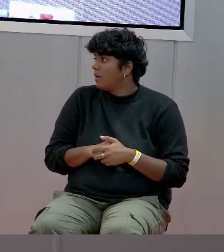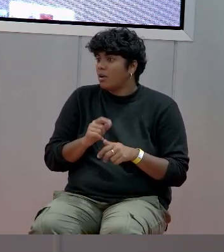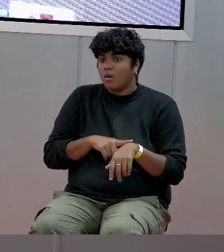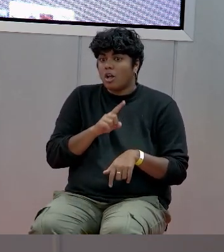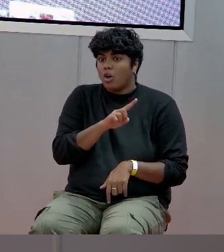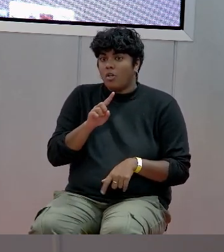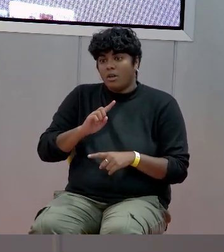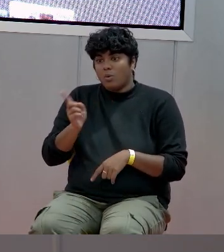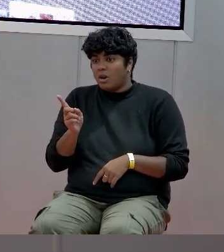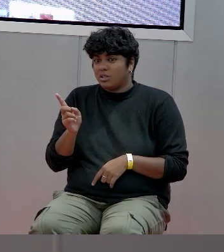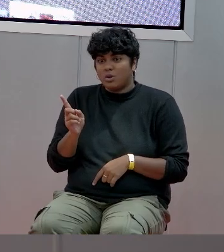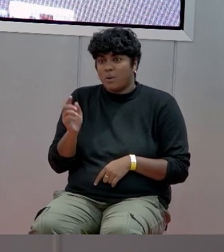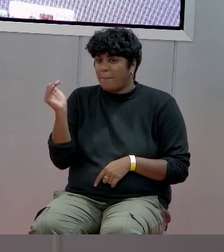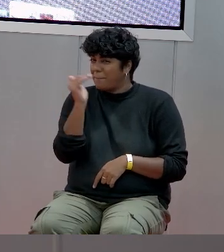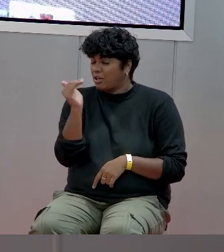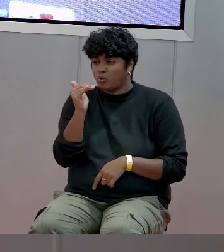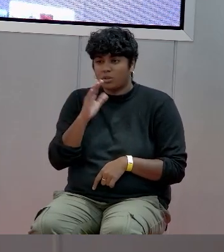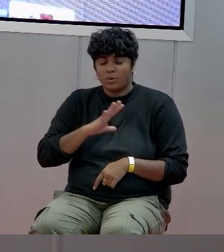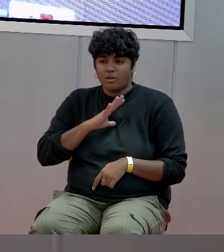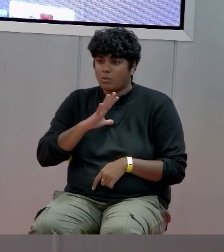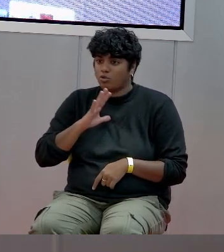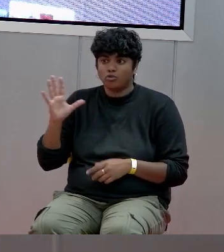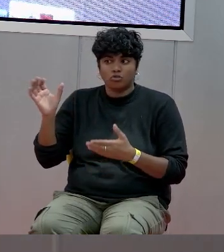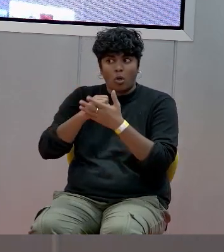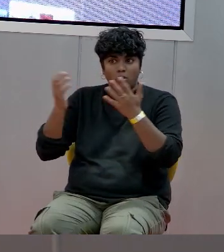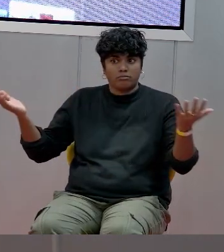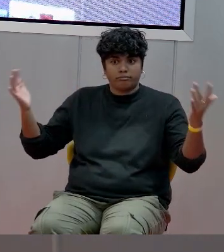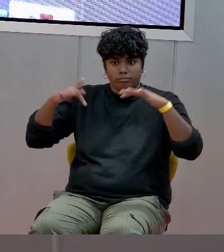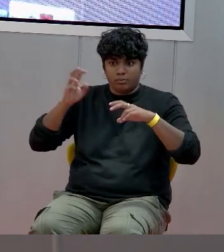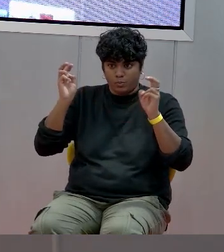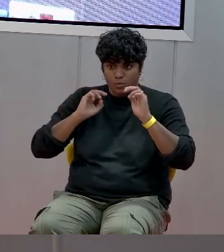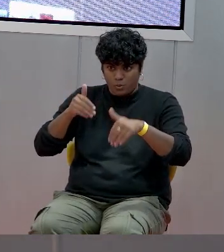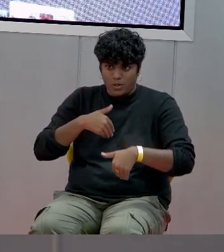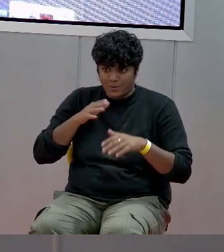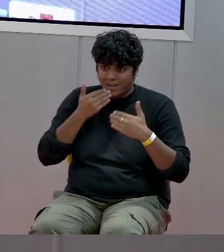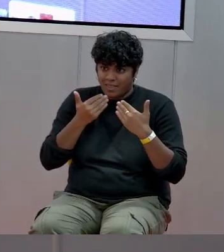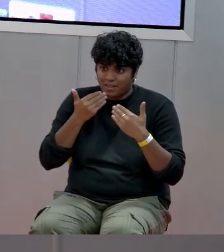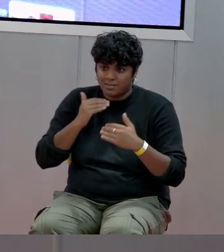las 11:15, como tardísimo, a menos cuarto, por favor. Volvéis a la sala. Muchas gracias.